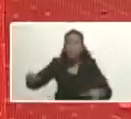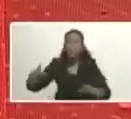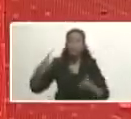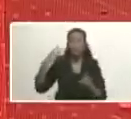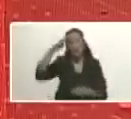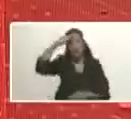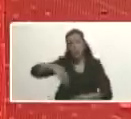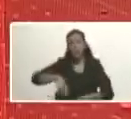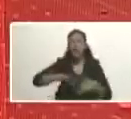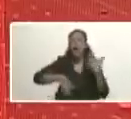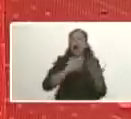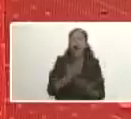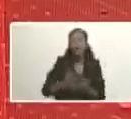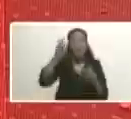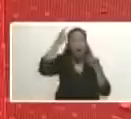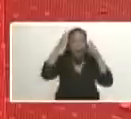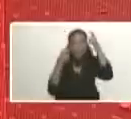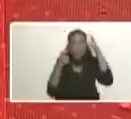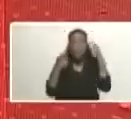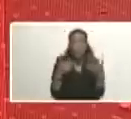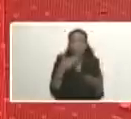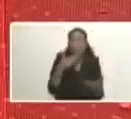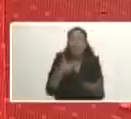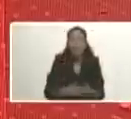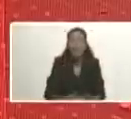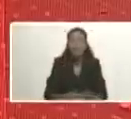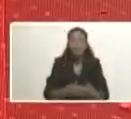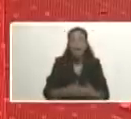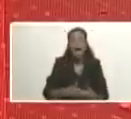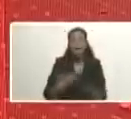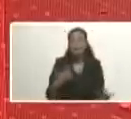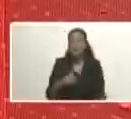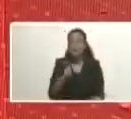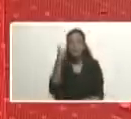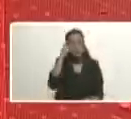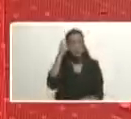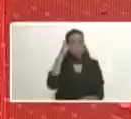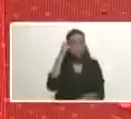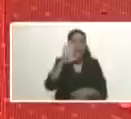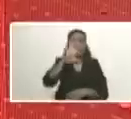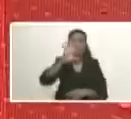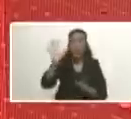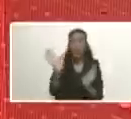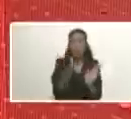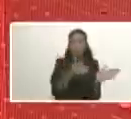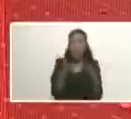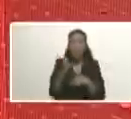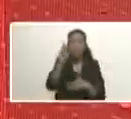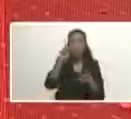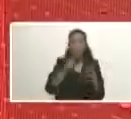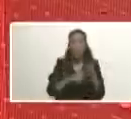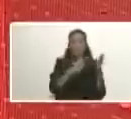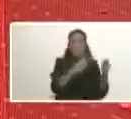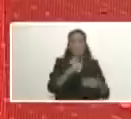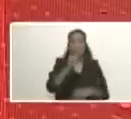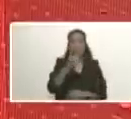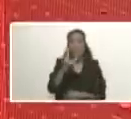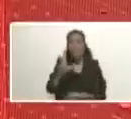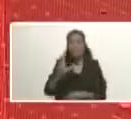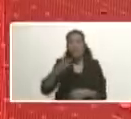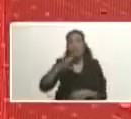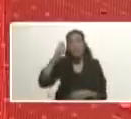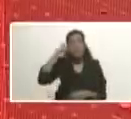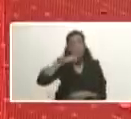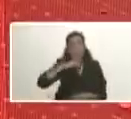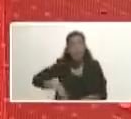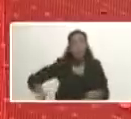la muerte de nuestro comandante supremo Hugo Chávez Frías, aquel fatídico 5 de marzo del 2013. En esos tiempos históricos